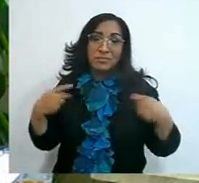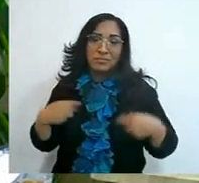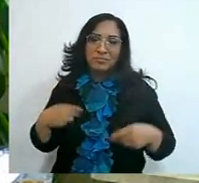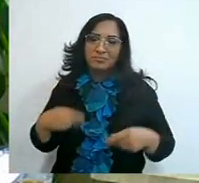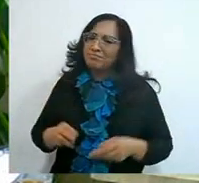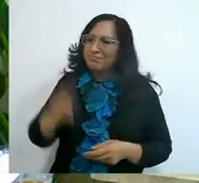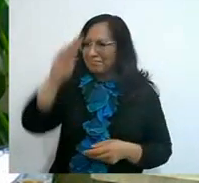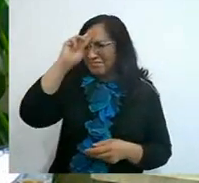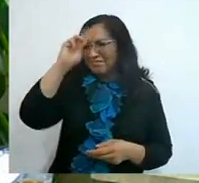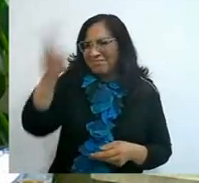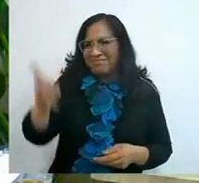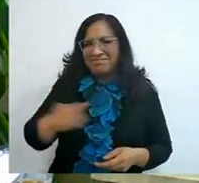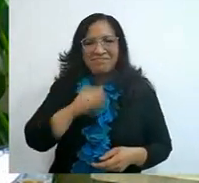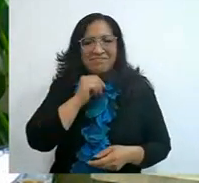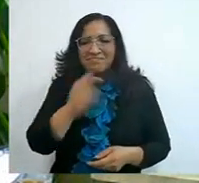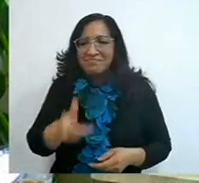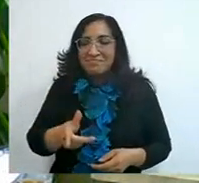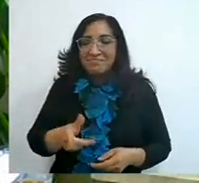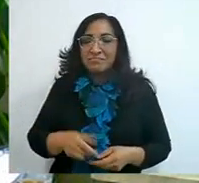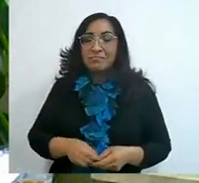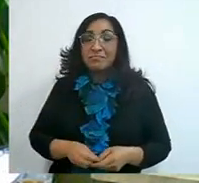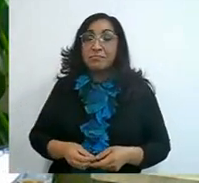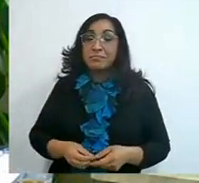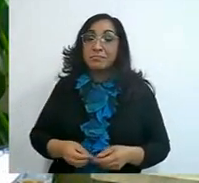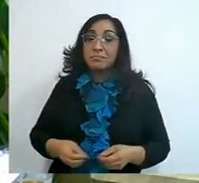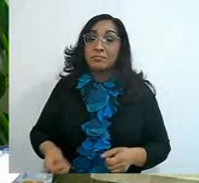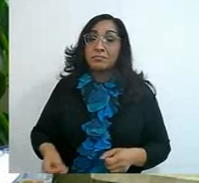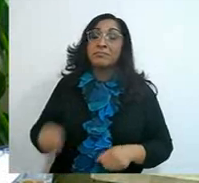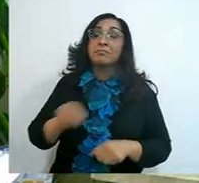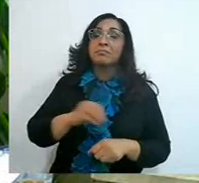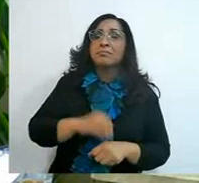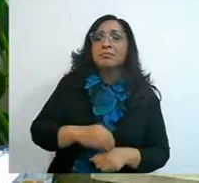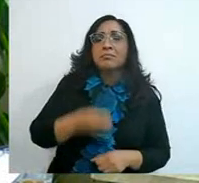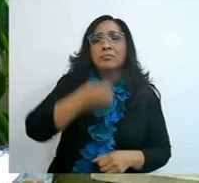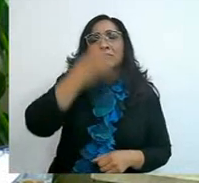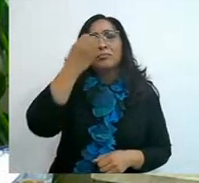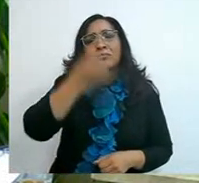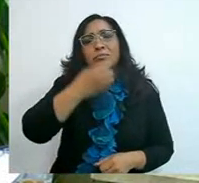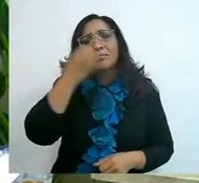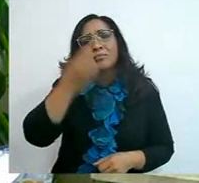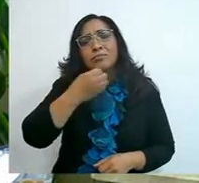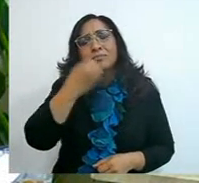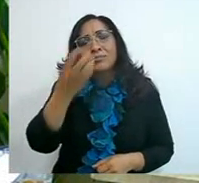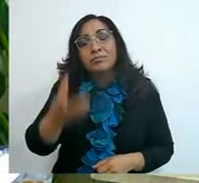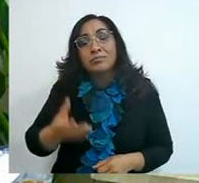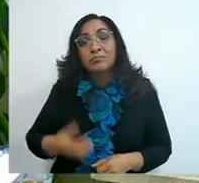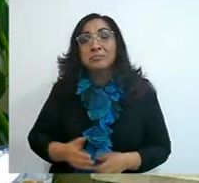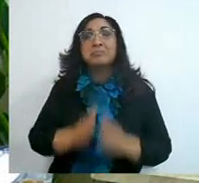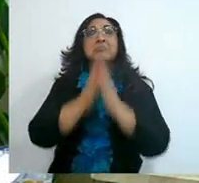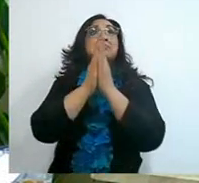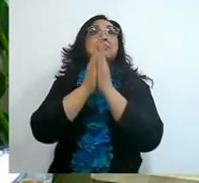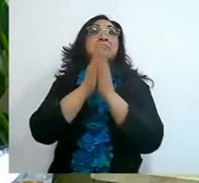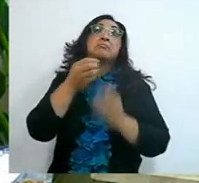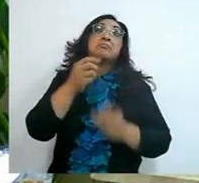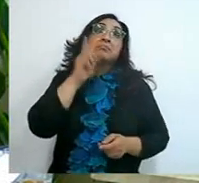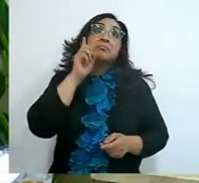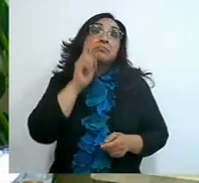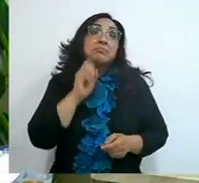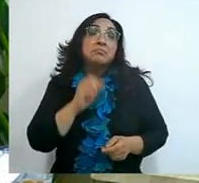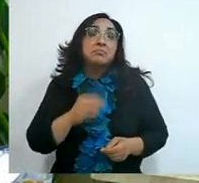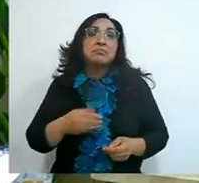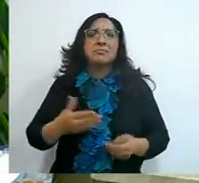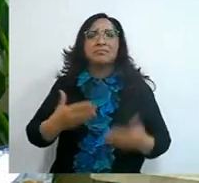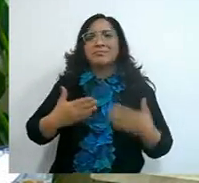no respetamos nada. Y ella se puso a orar, así. y pidiendo pues que la mujer